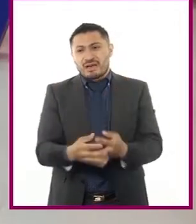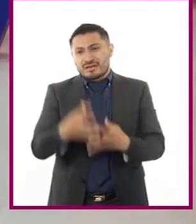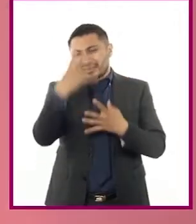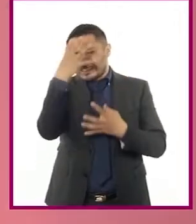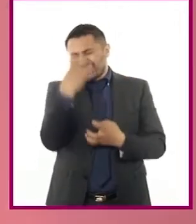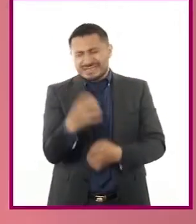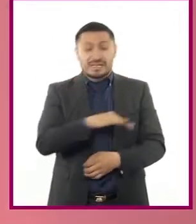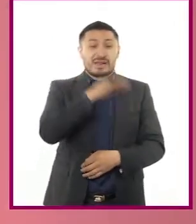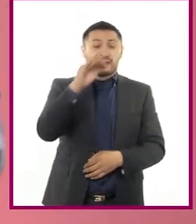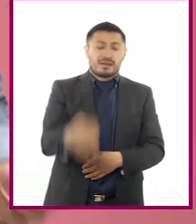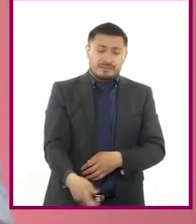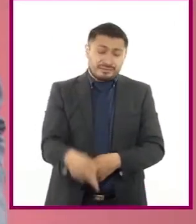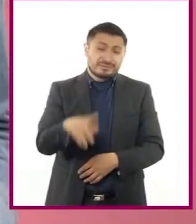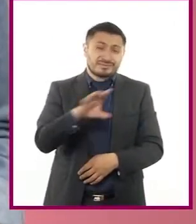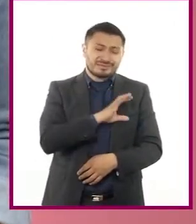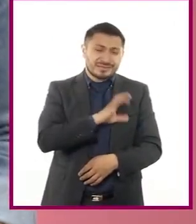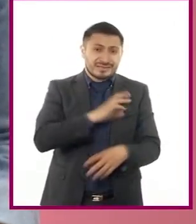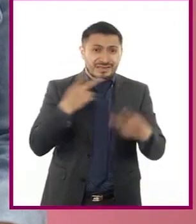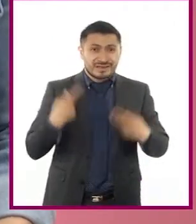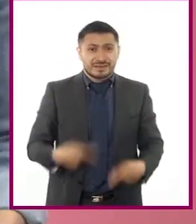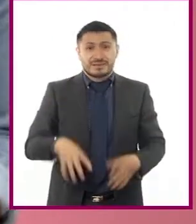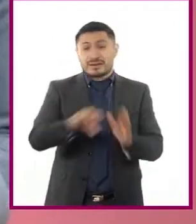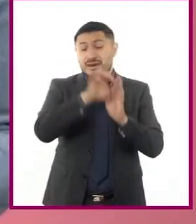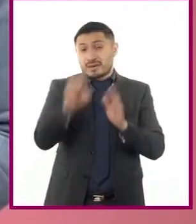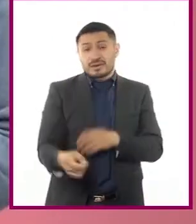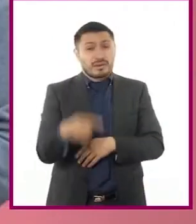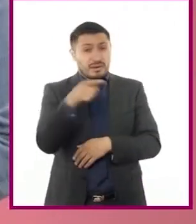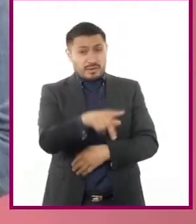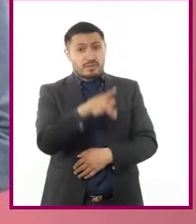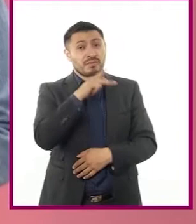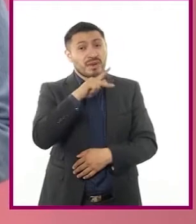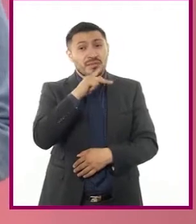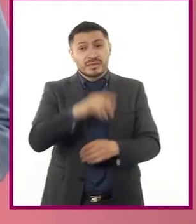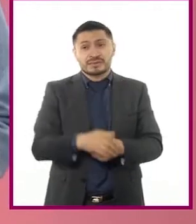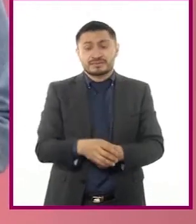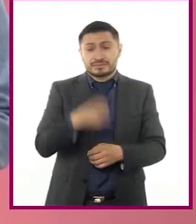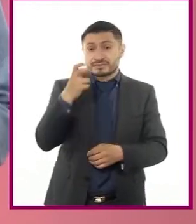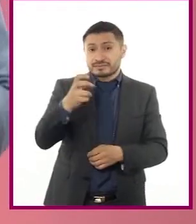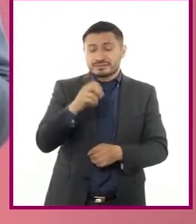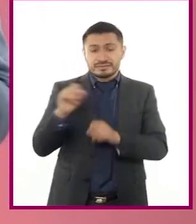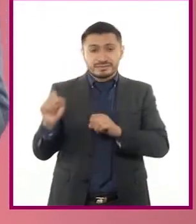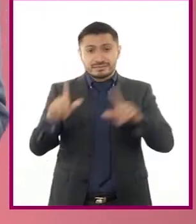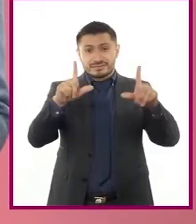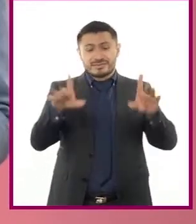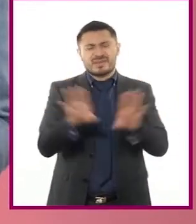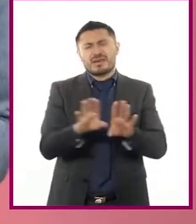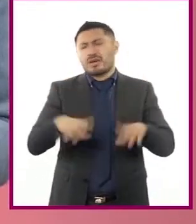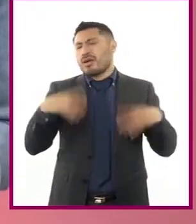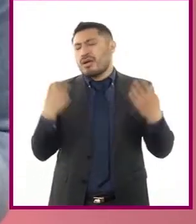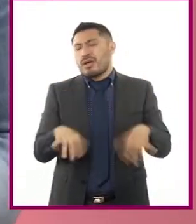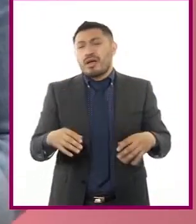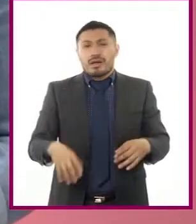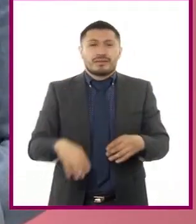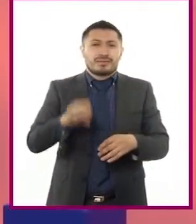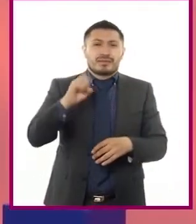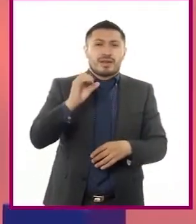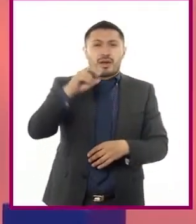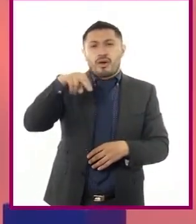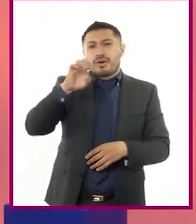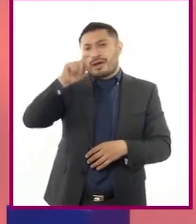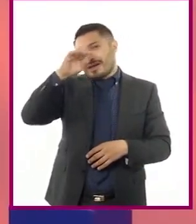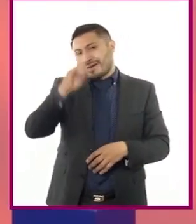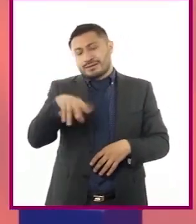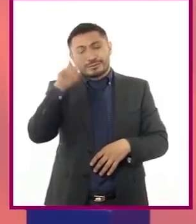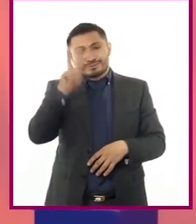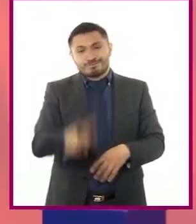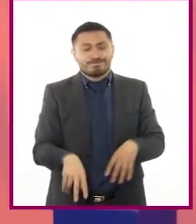querido, en este caso de su padre? Este último fragmento en realidad era todo un soneto, ¿verdad? Así es,